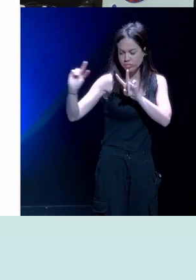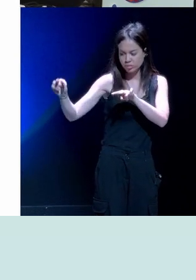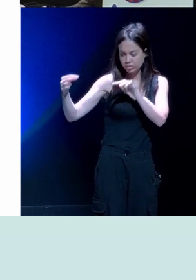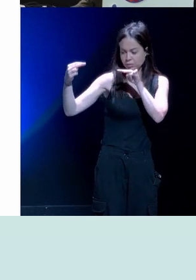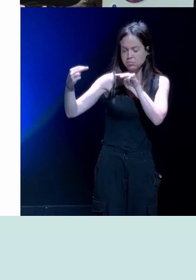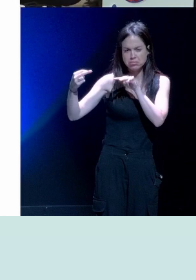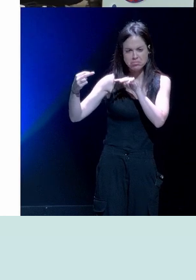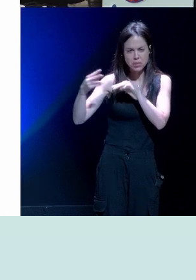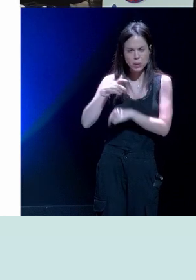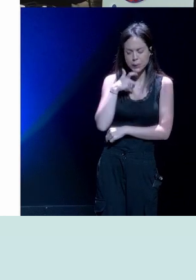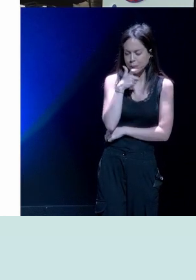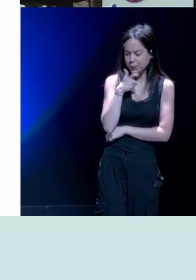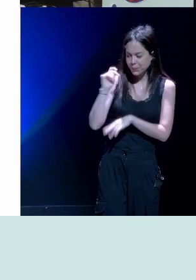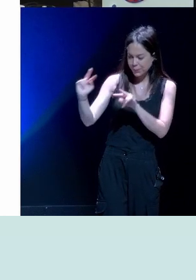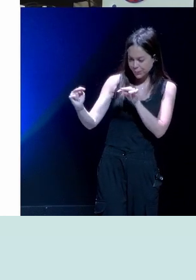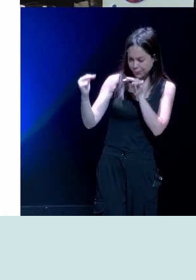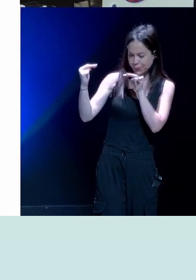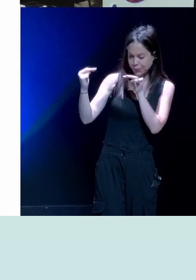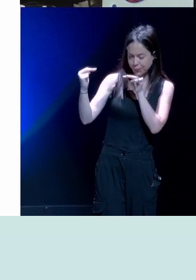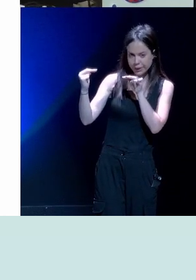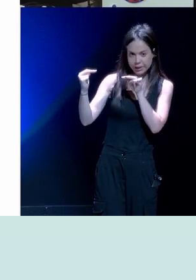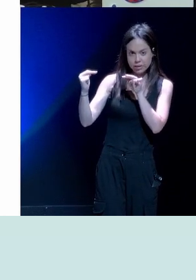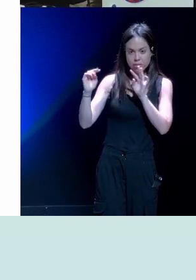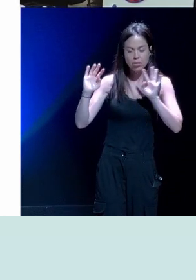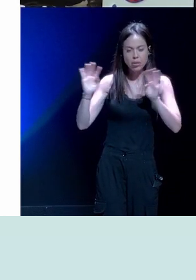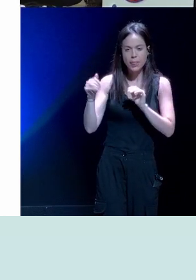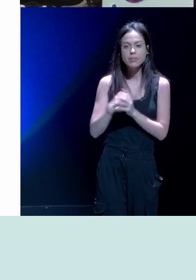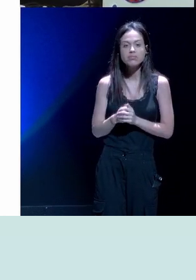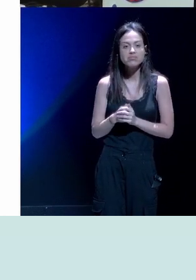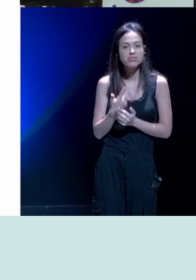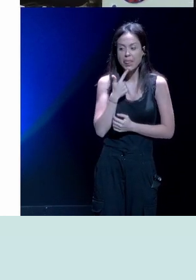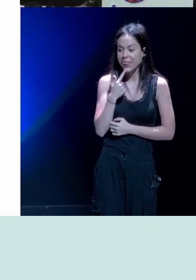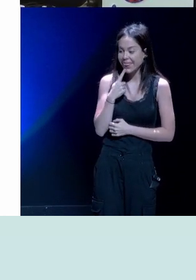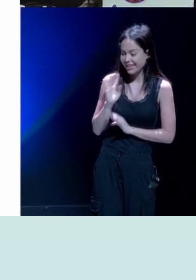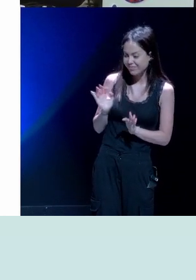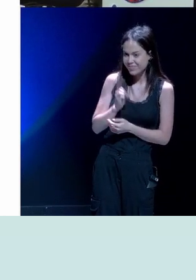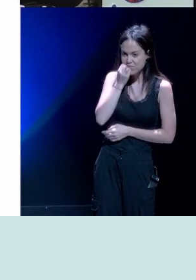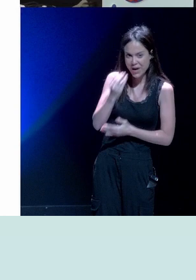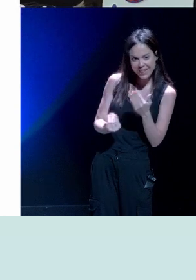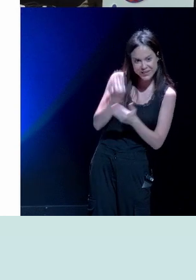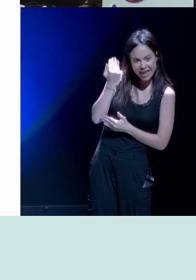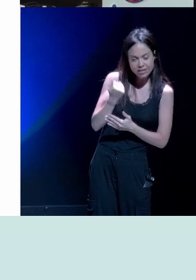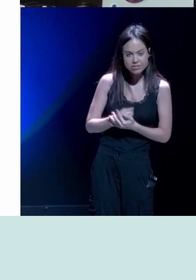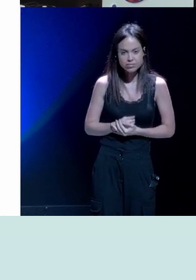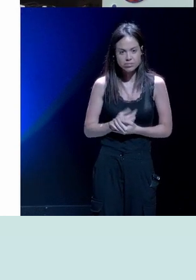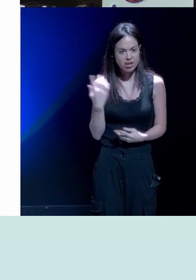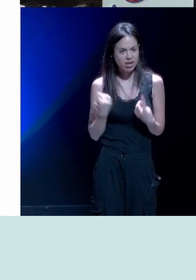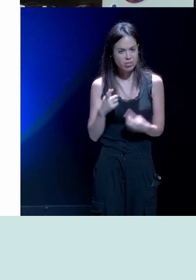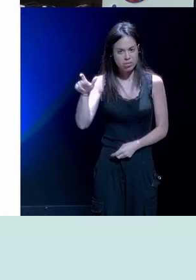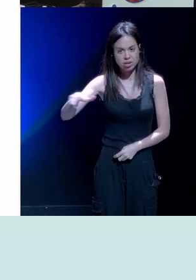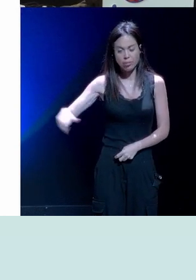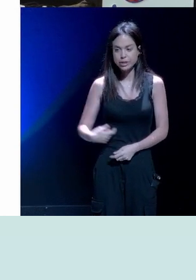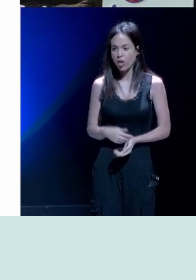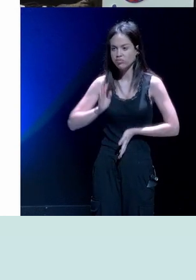tiempo de mirarse o simplemente decirse buenos días, porque a veces a estas personas no se les dan ni los buenos